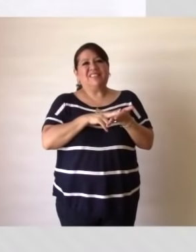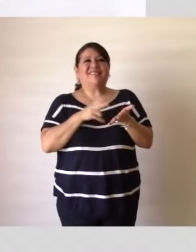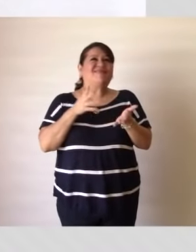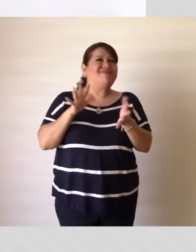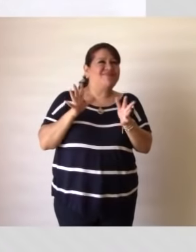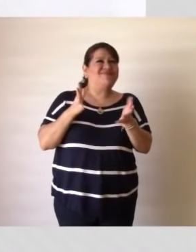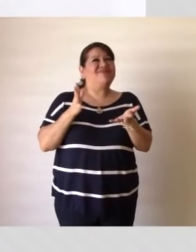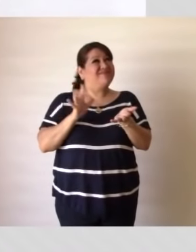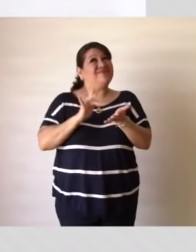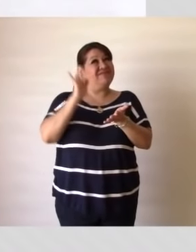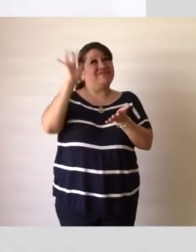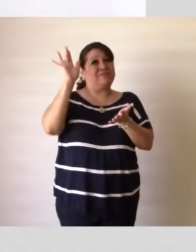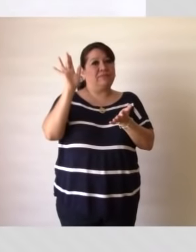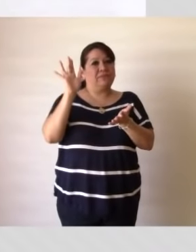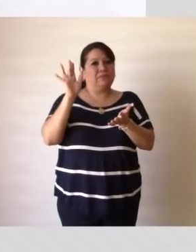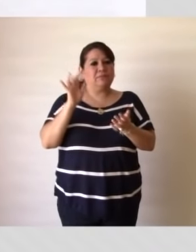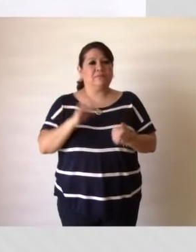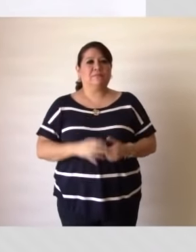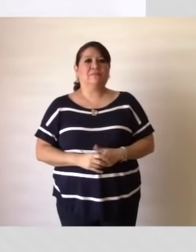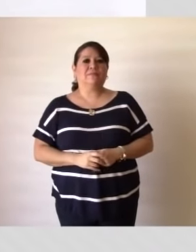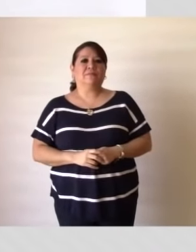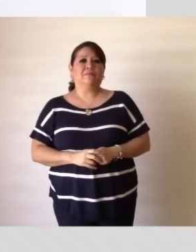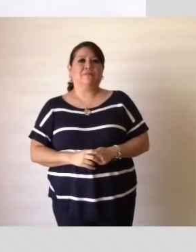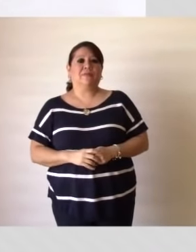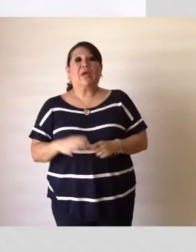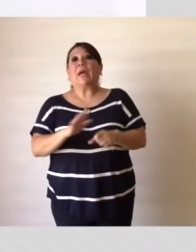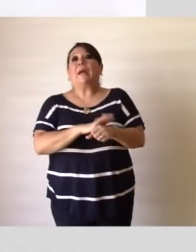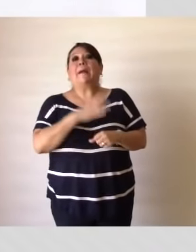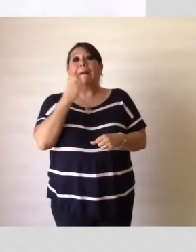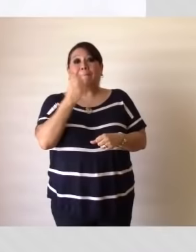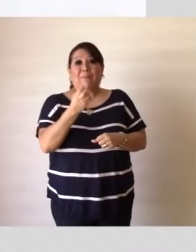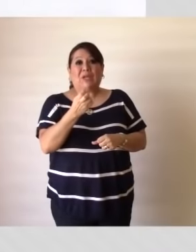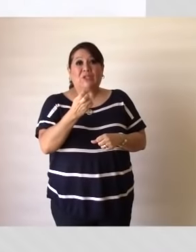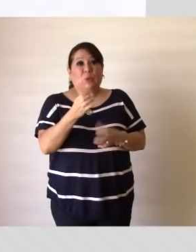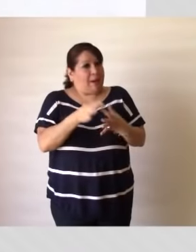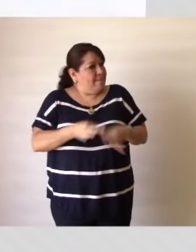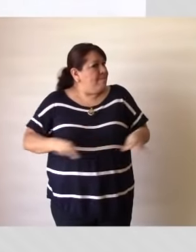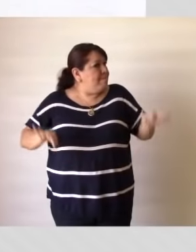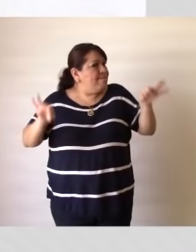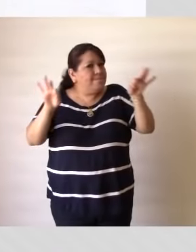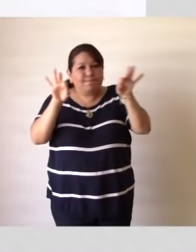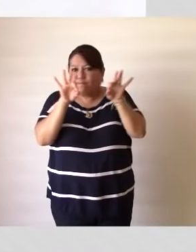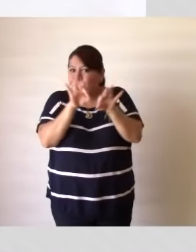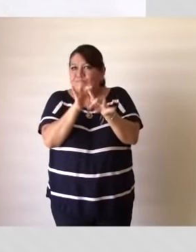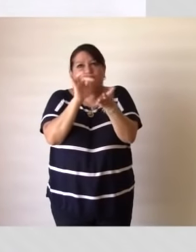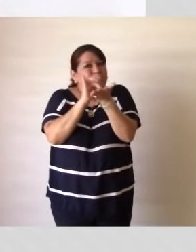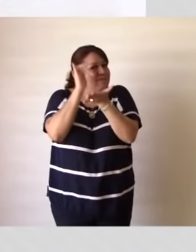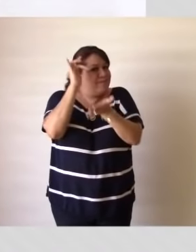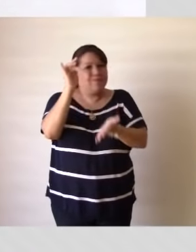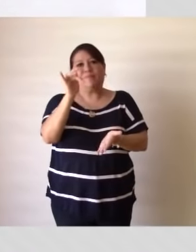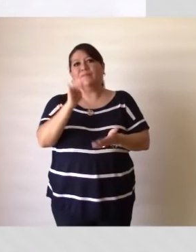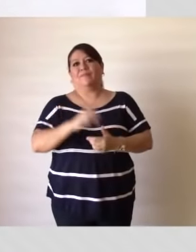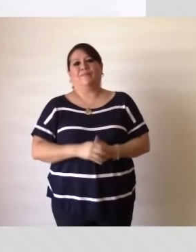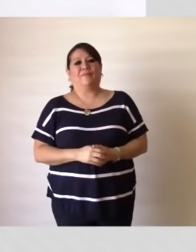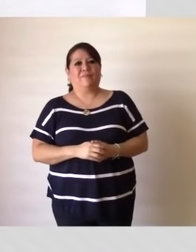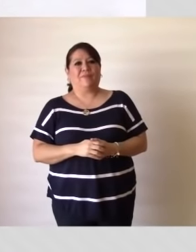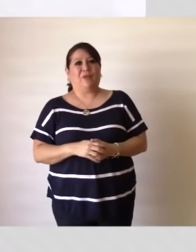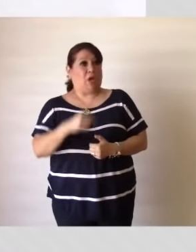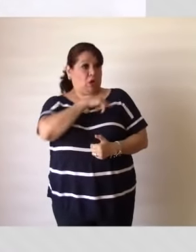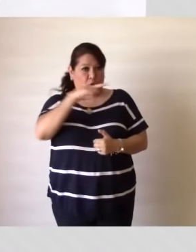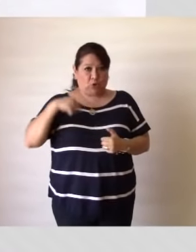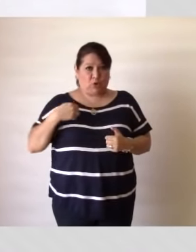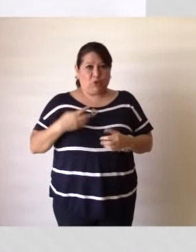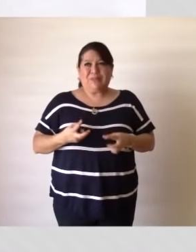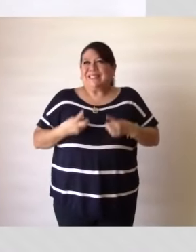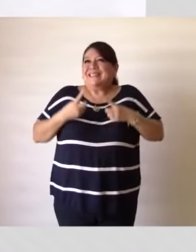por lo tanto es importante ser agradecidos cuando damos lo mejor es una forma en la que reconocemos